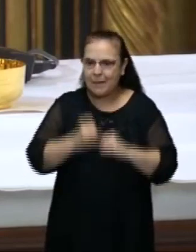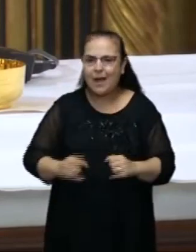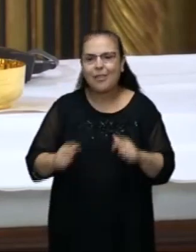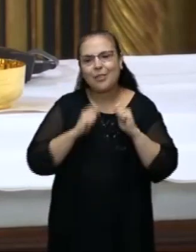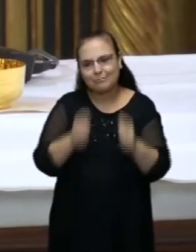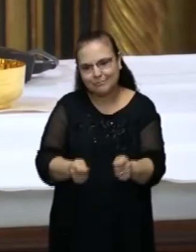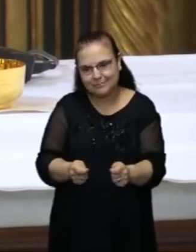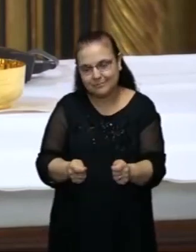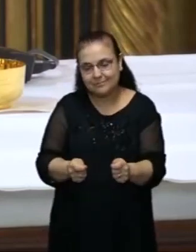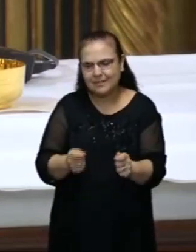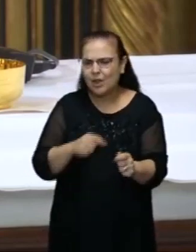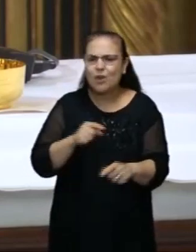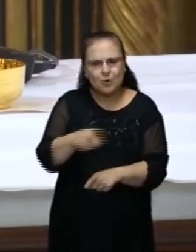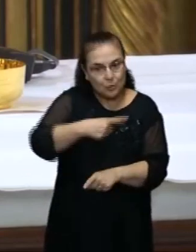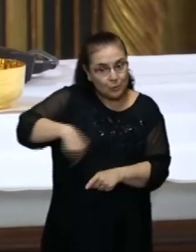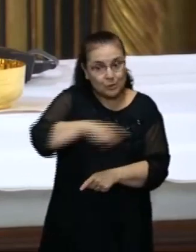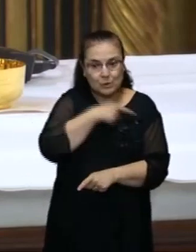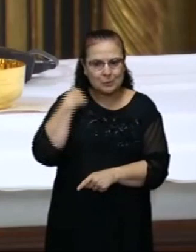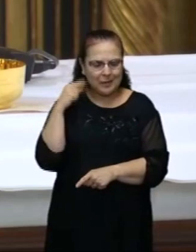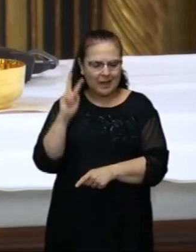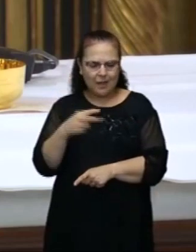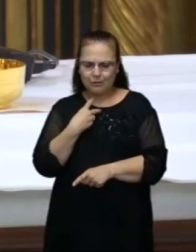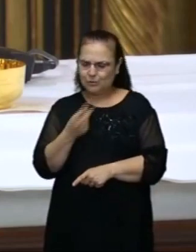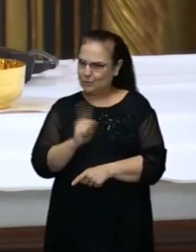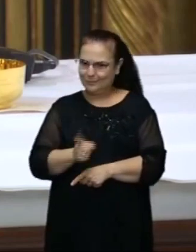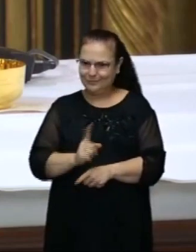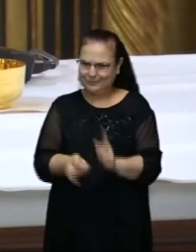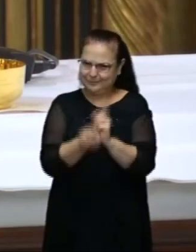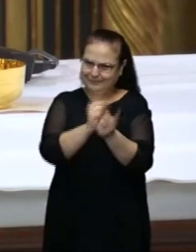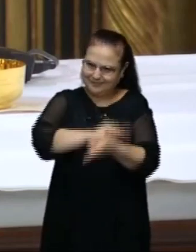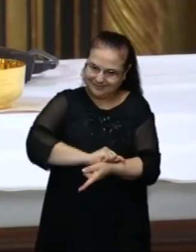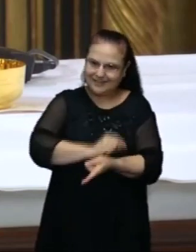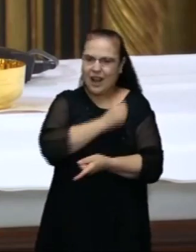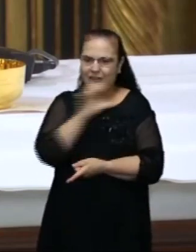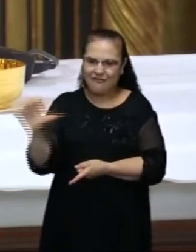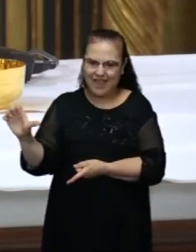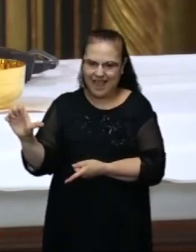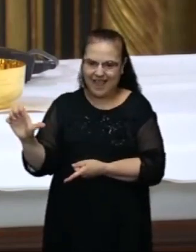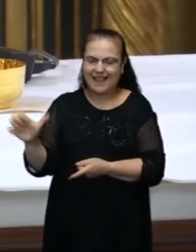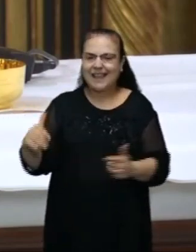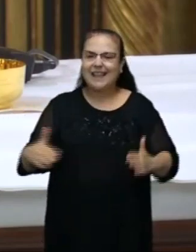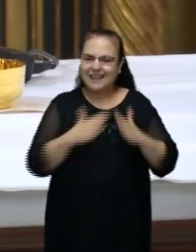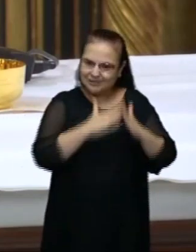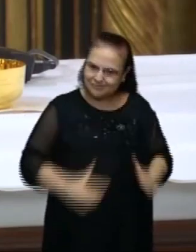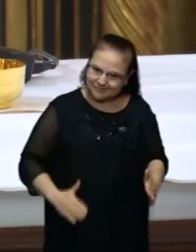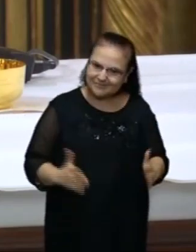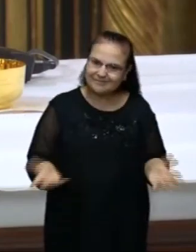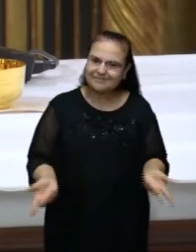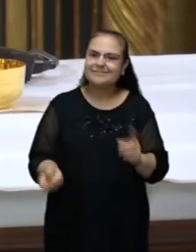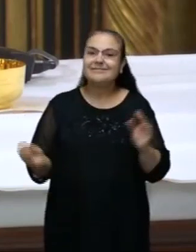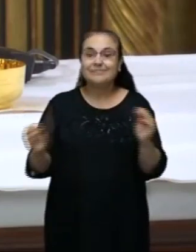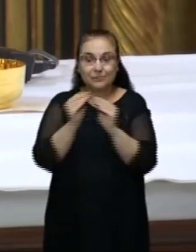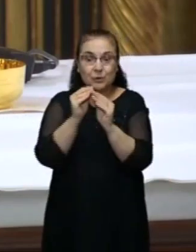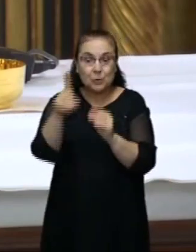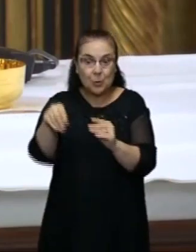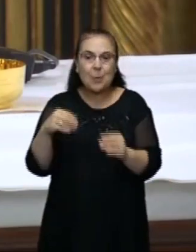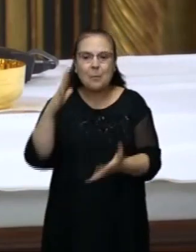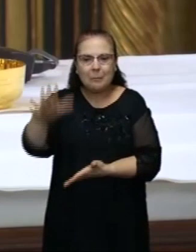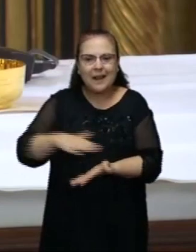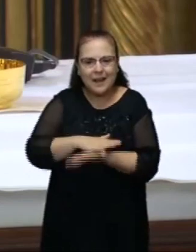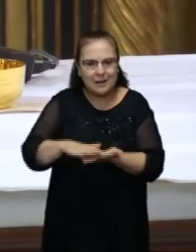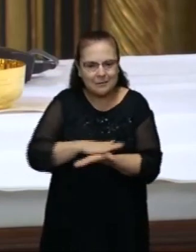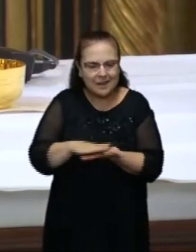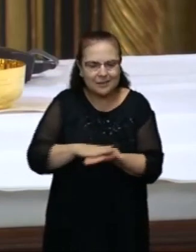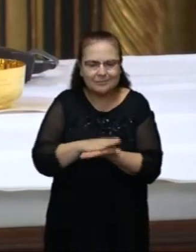doy. No tengas en cuenta nuestros pecados, sino la fe de tu Iglesia, y conforme a tu